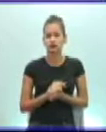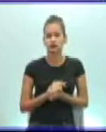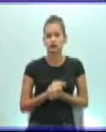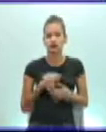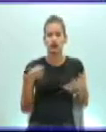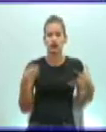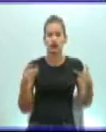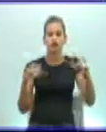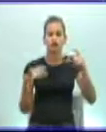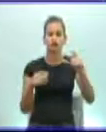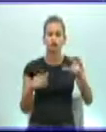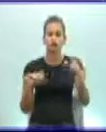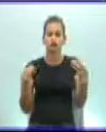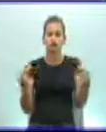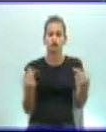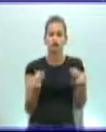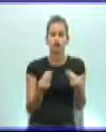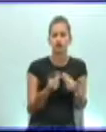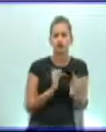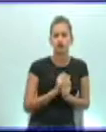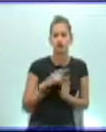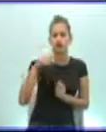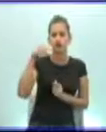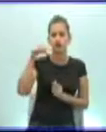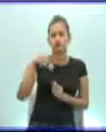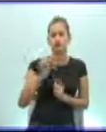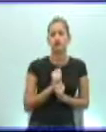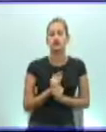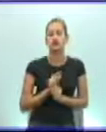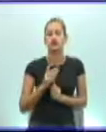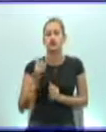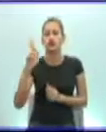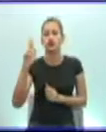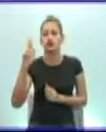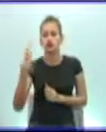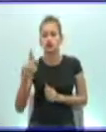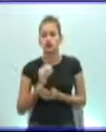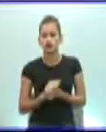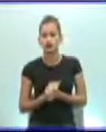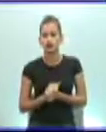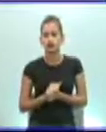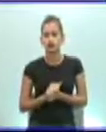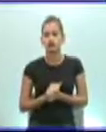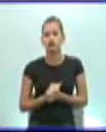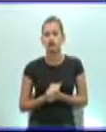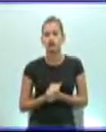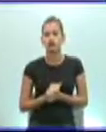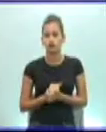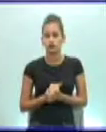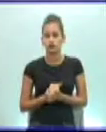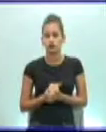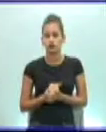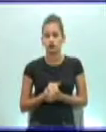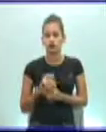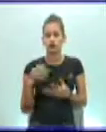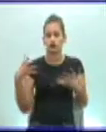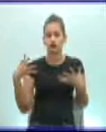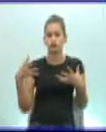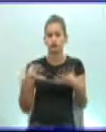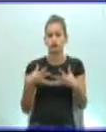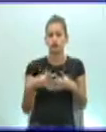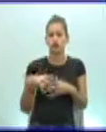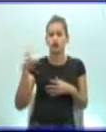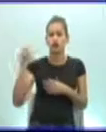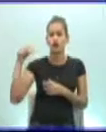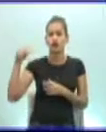unión entre los racionales y los números irracionales van a ser los números reales. Y ahí vemos la relación de